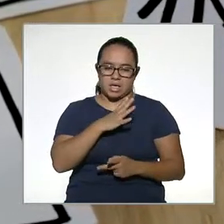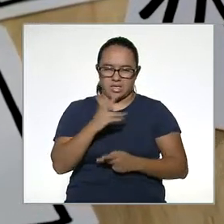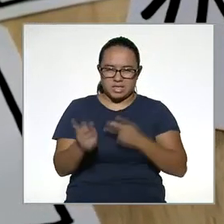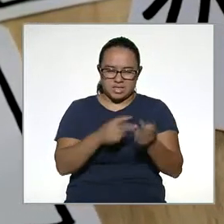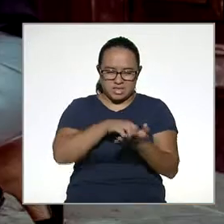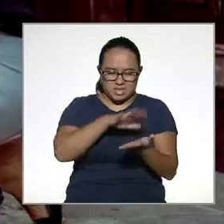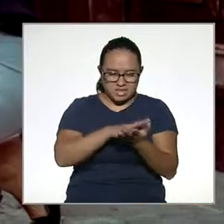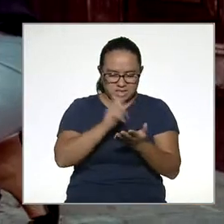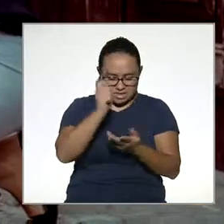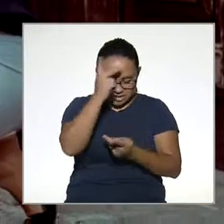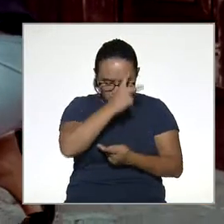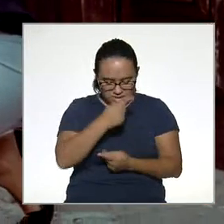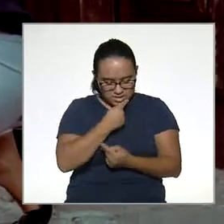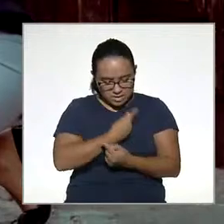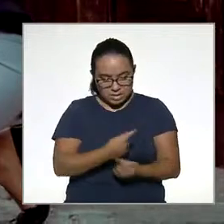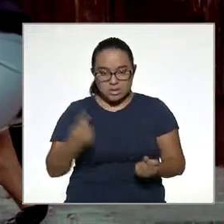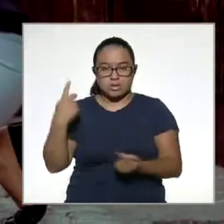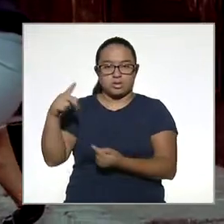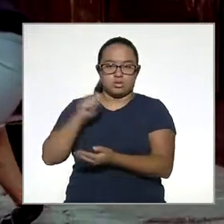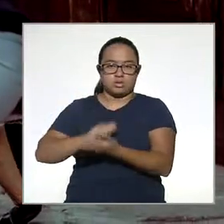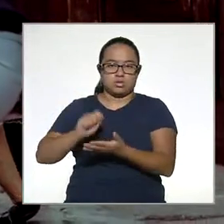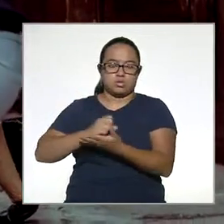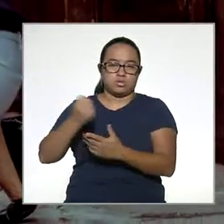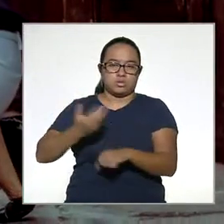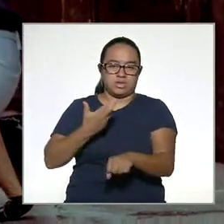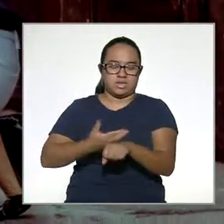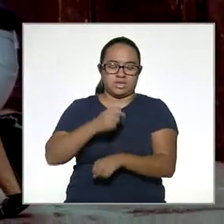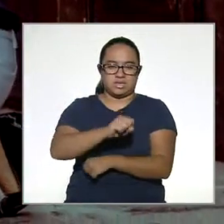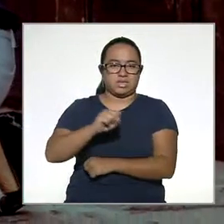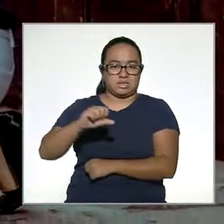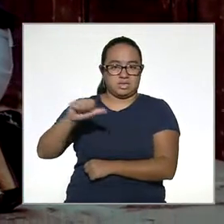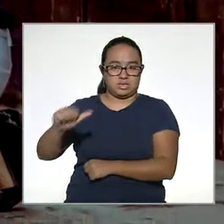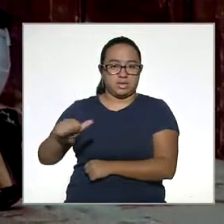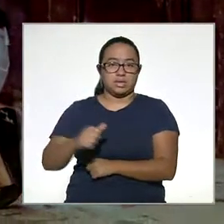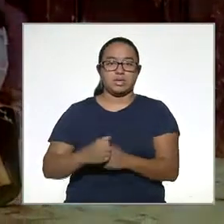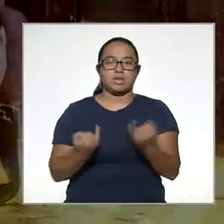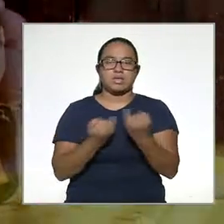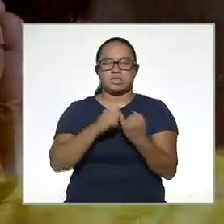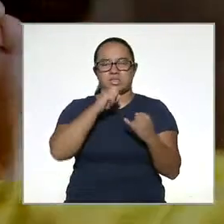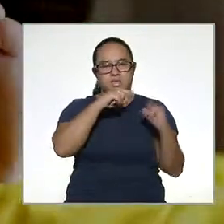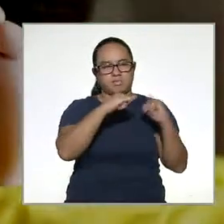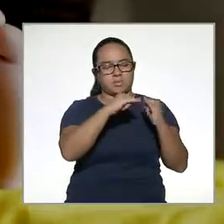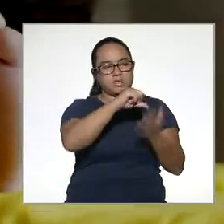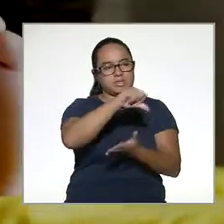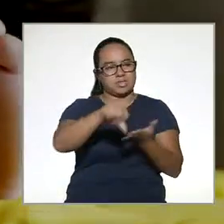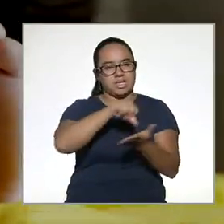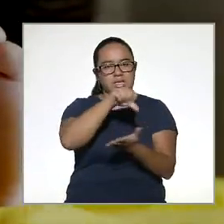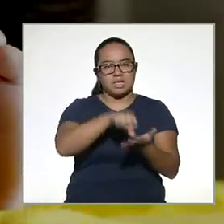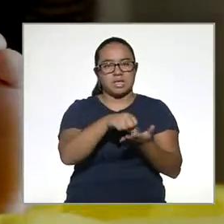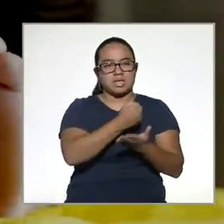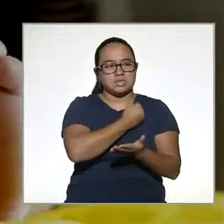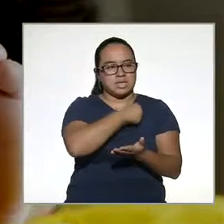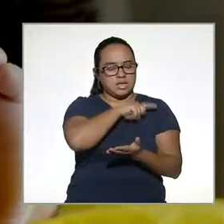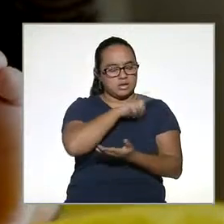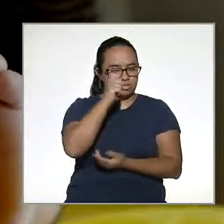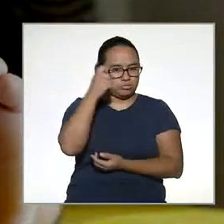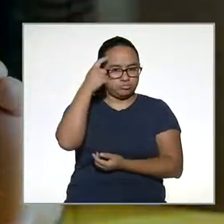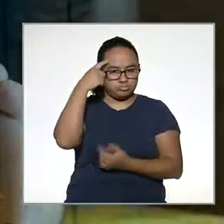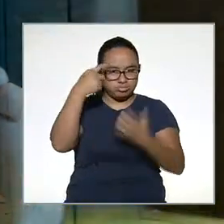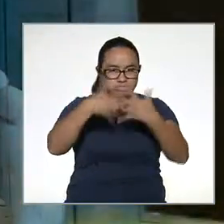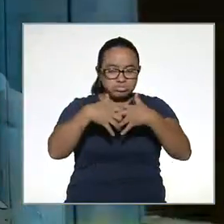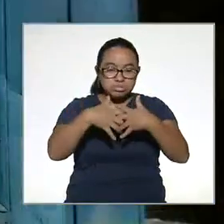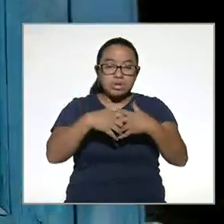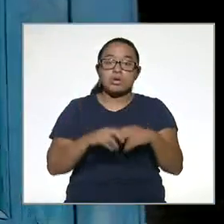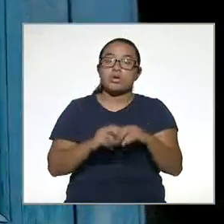e infancia escritos por la Secretaría de Salud y por sus instituciones como el Centro Integral de Salud Mental o el